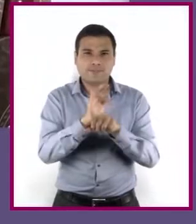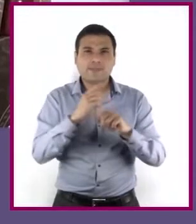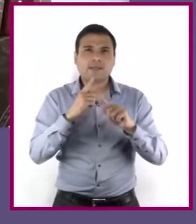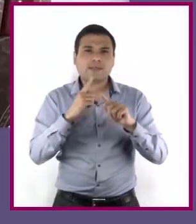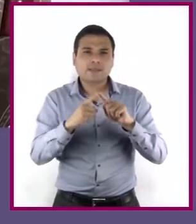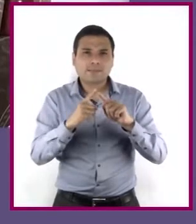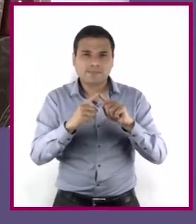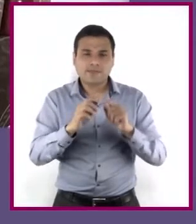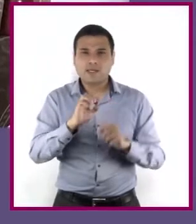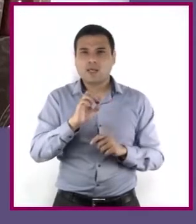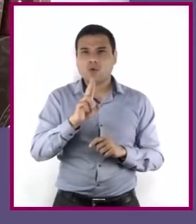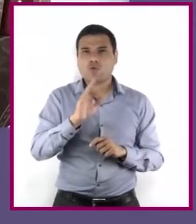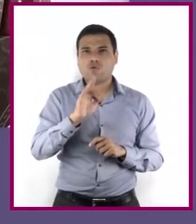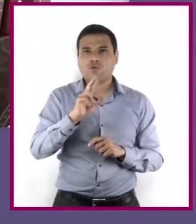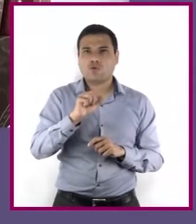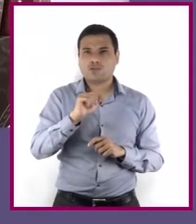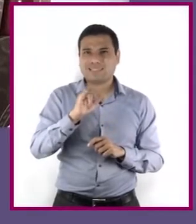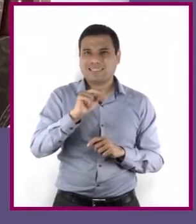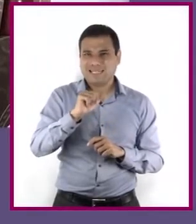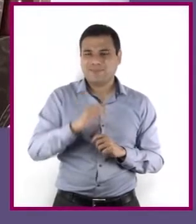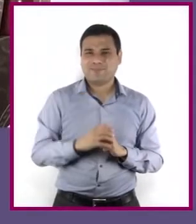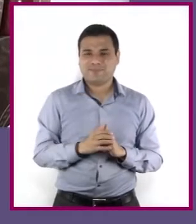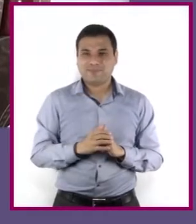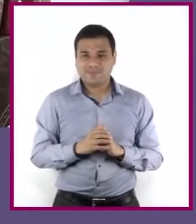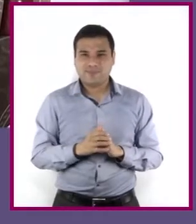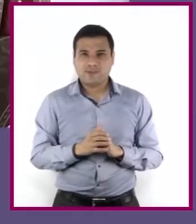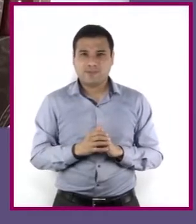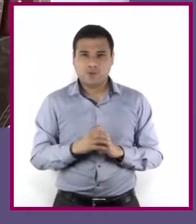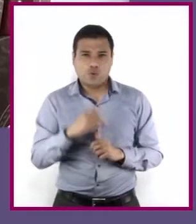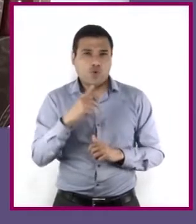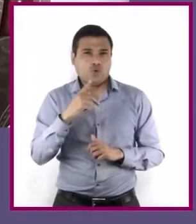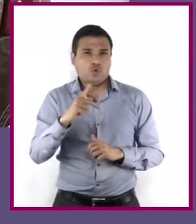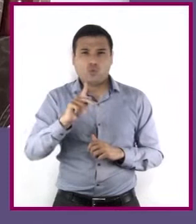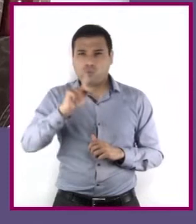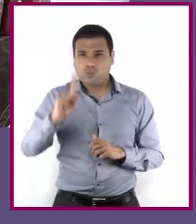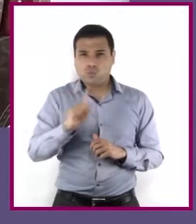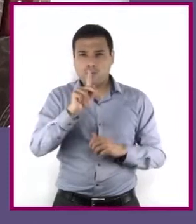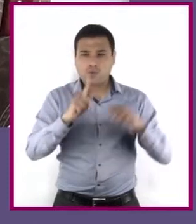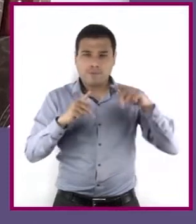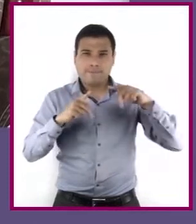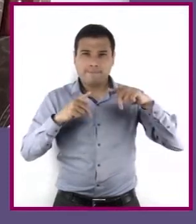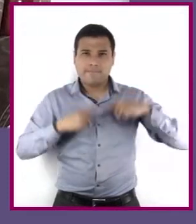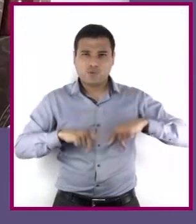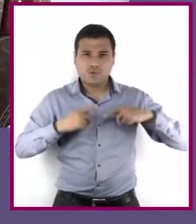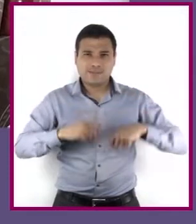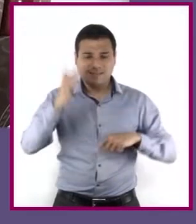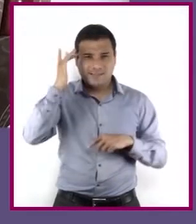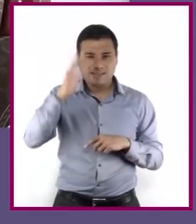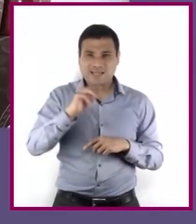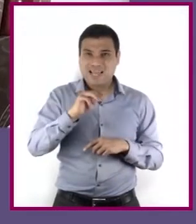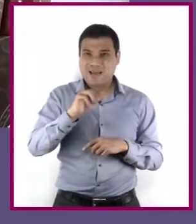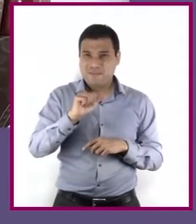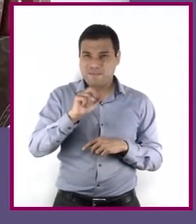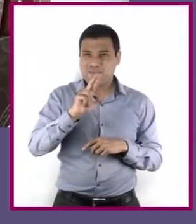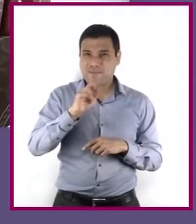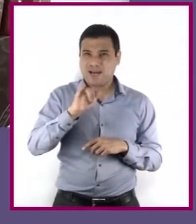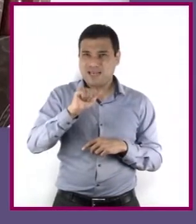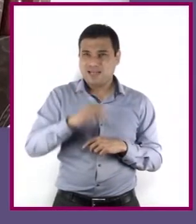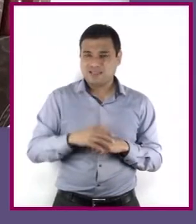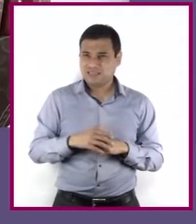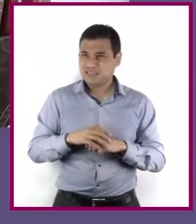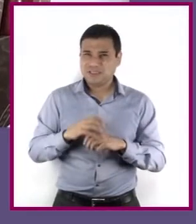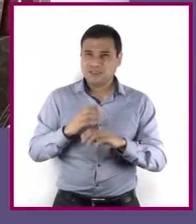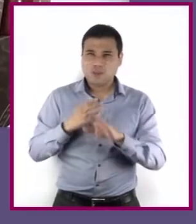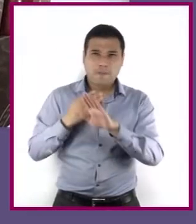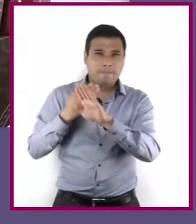Mendoza, que fue impugnada por los habitantes de su pueblo natal, Santa María Quiegolani, y